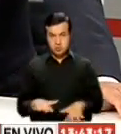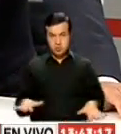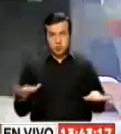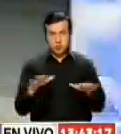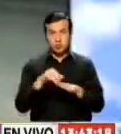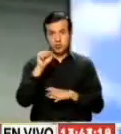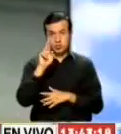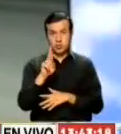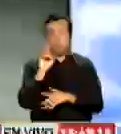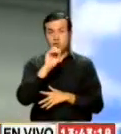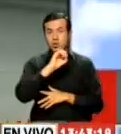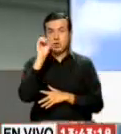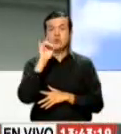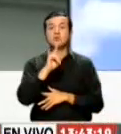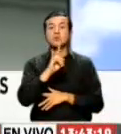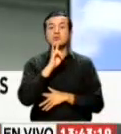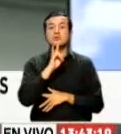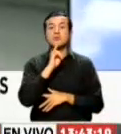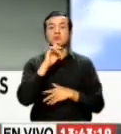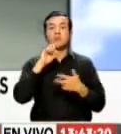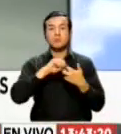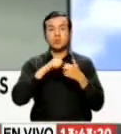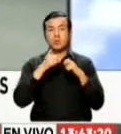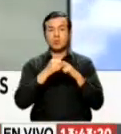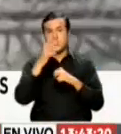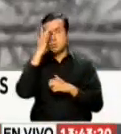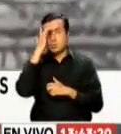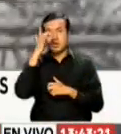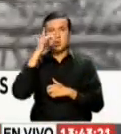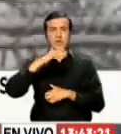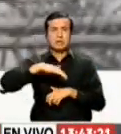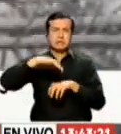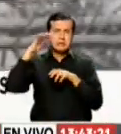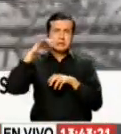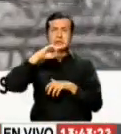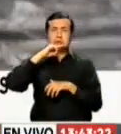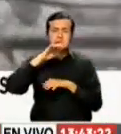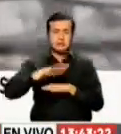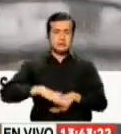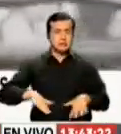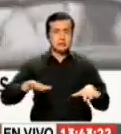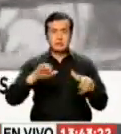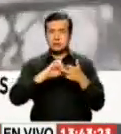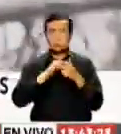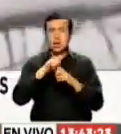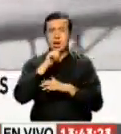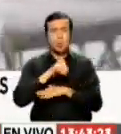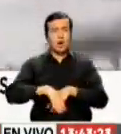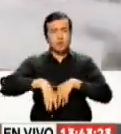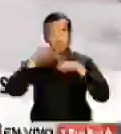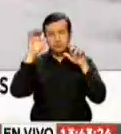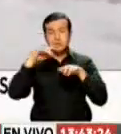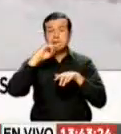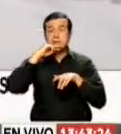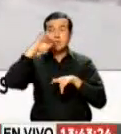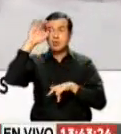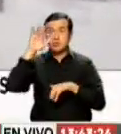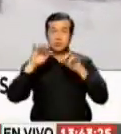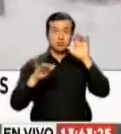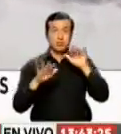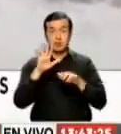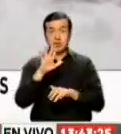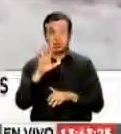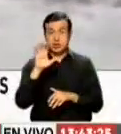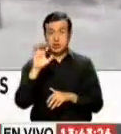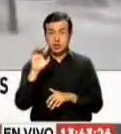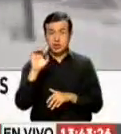suroeste de Estados Unidos se ven afectadas por la fuerte tormenta invernal Diego. Lluvias constantes y caída de nieve de entre 5 y